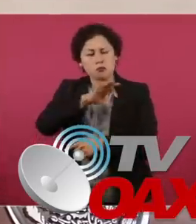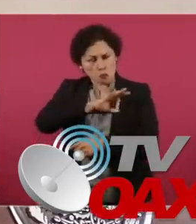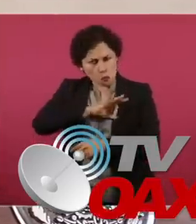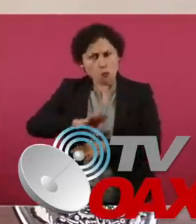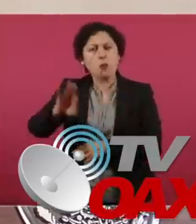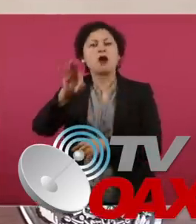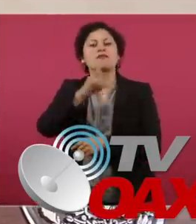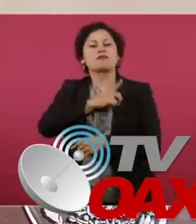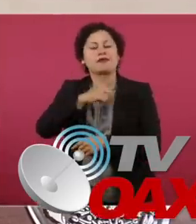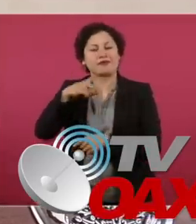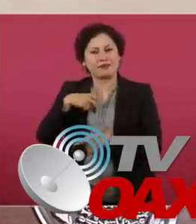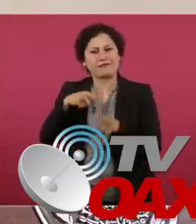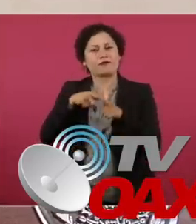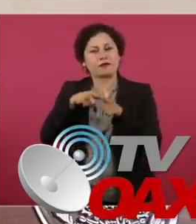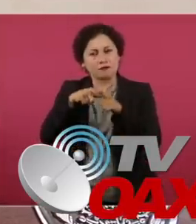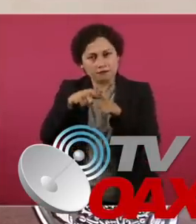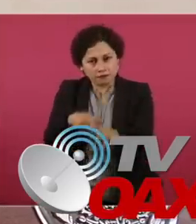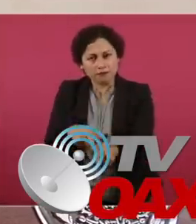de vecindad,